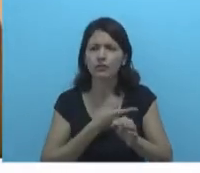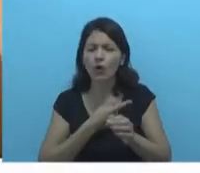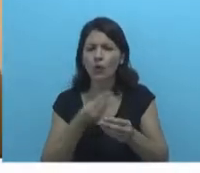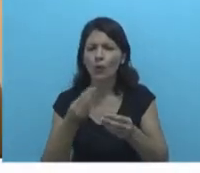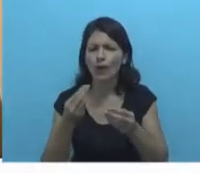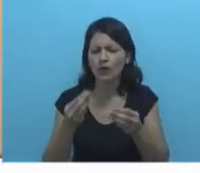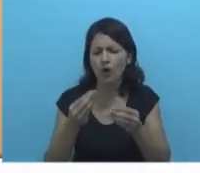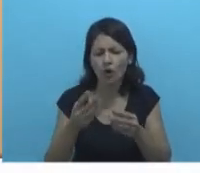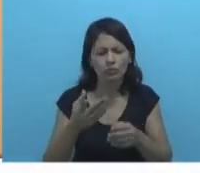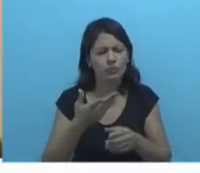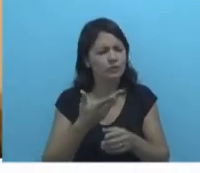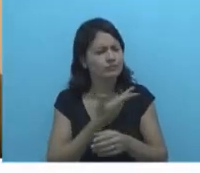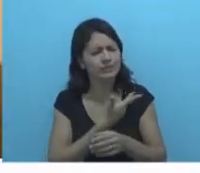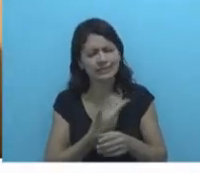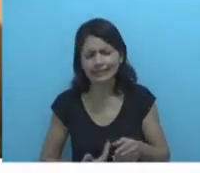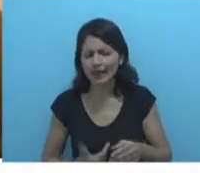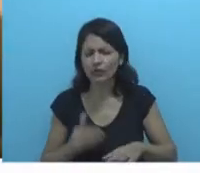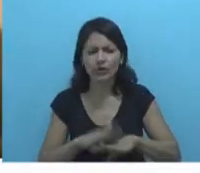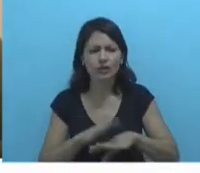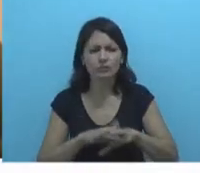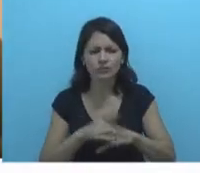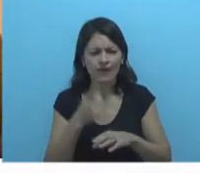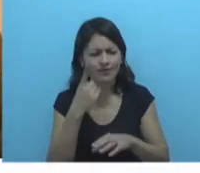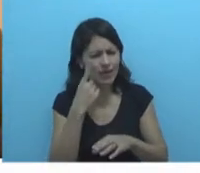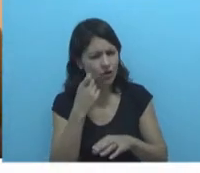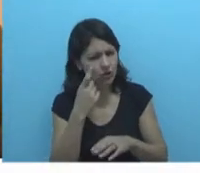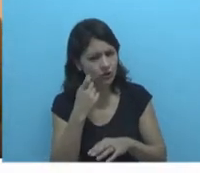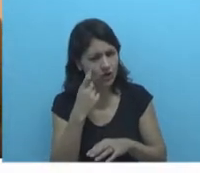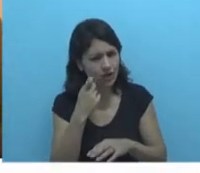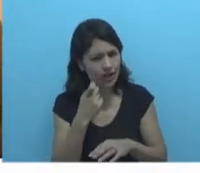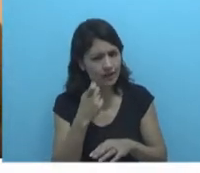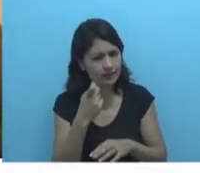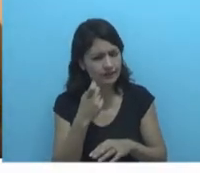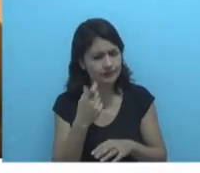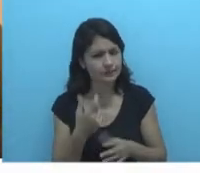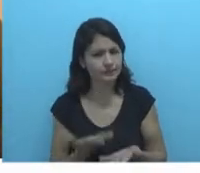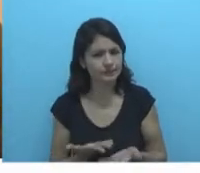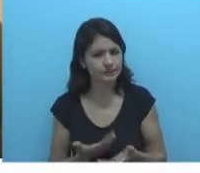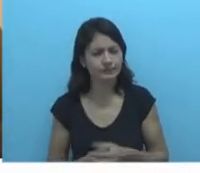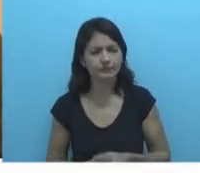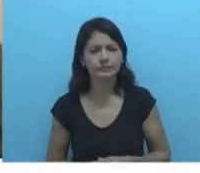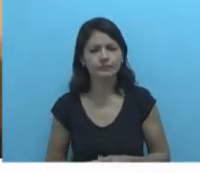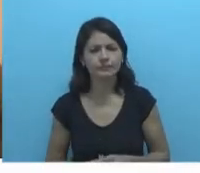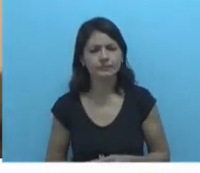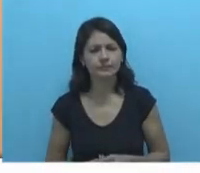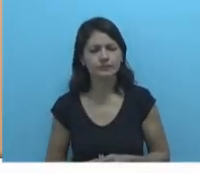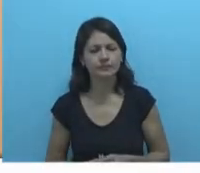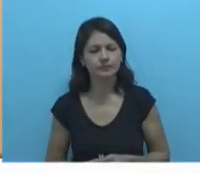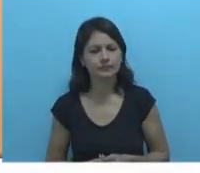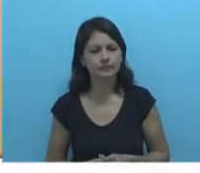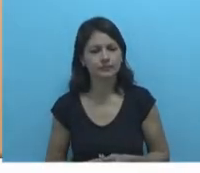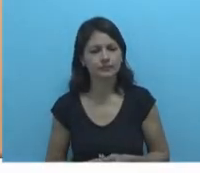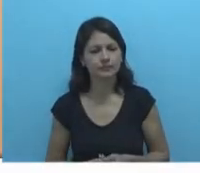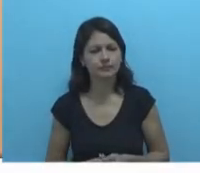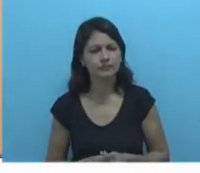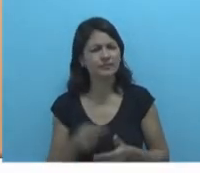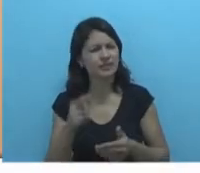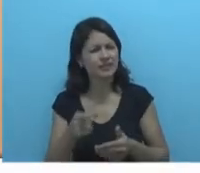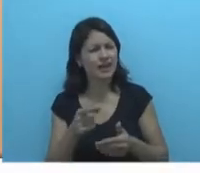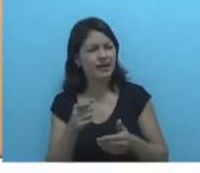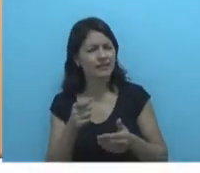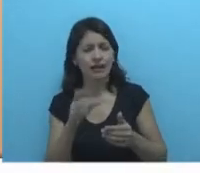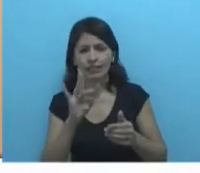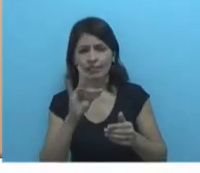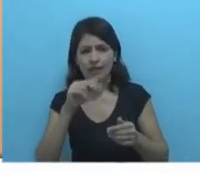regular estas cuestiones. Tal vez esta medida fue extrema. Y para que también se quede claro, esta medida no es